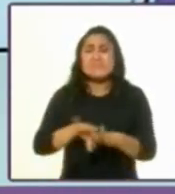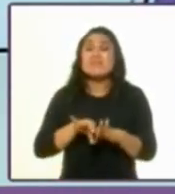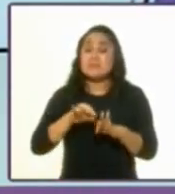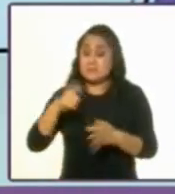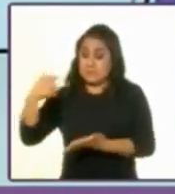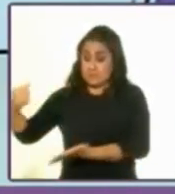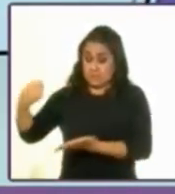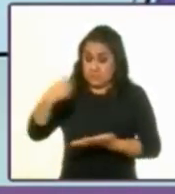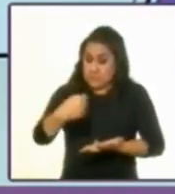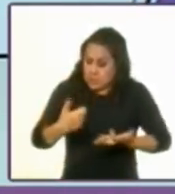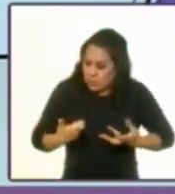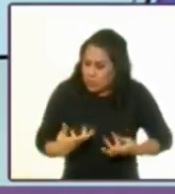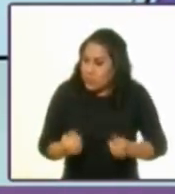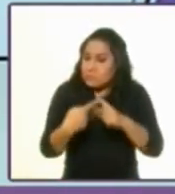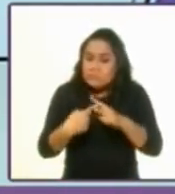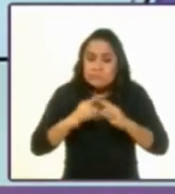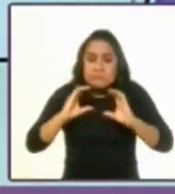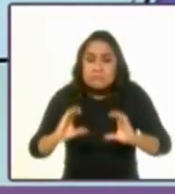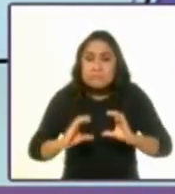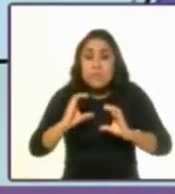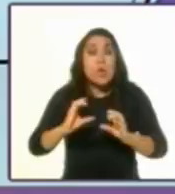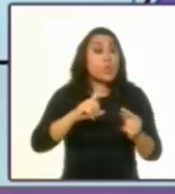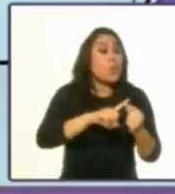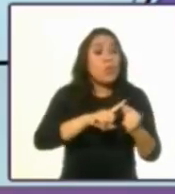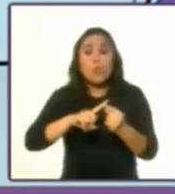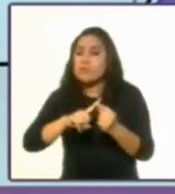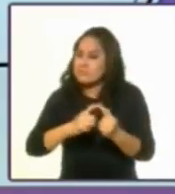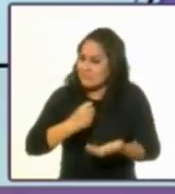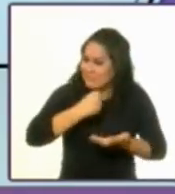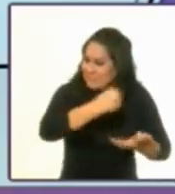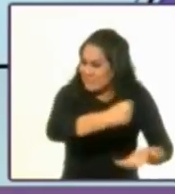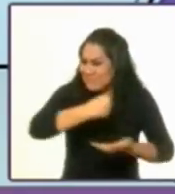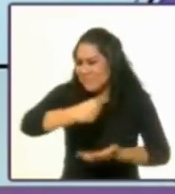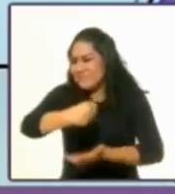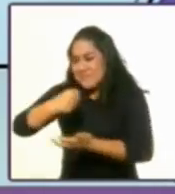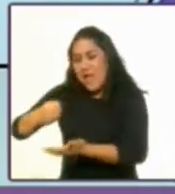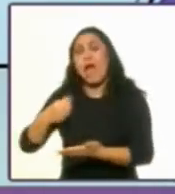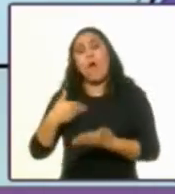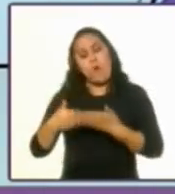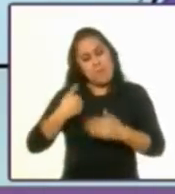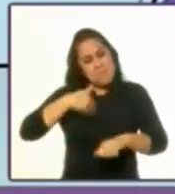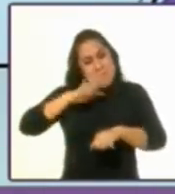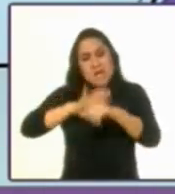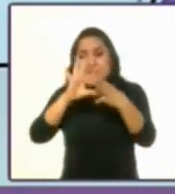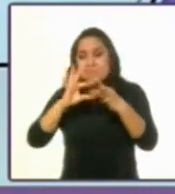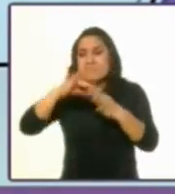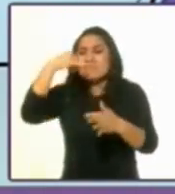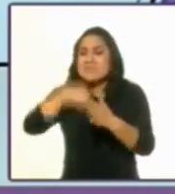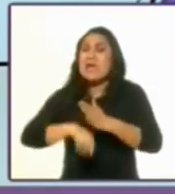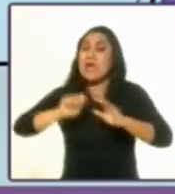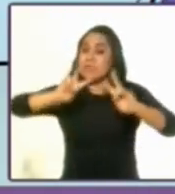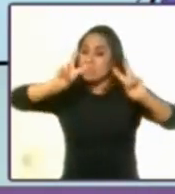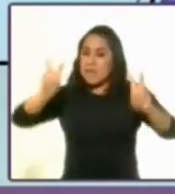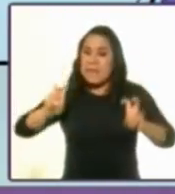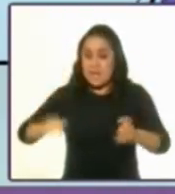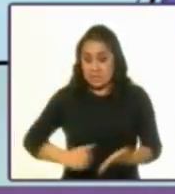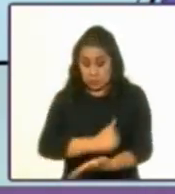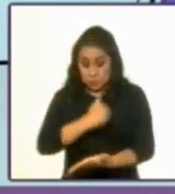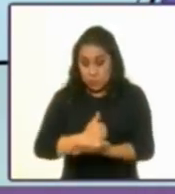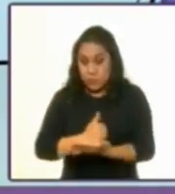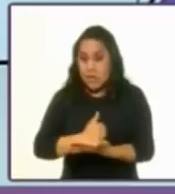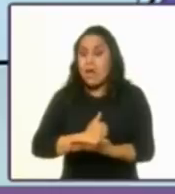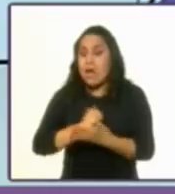adecuadamente y canalizarlo a quién y adónde realmente se necesita pero quiero profundizar también en este tema de la ciudad de los emprendedores